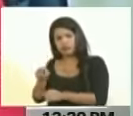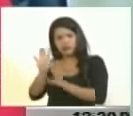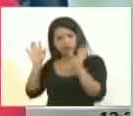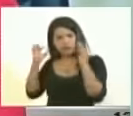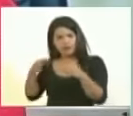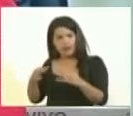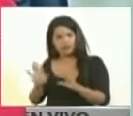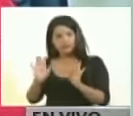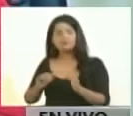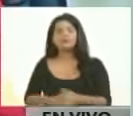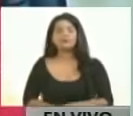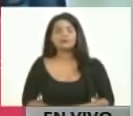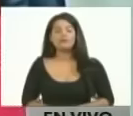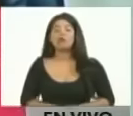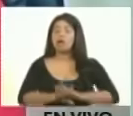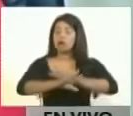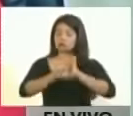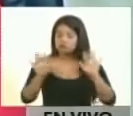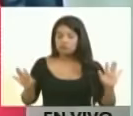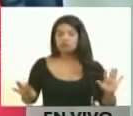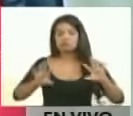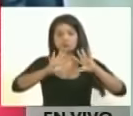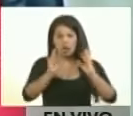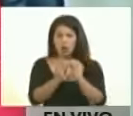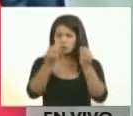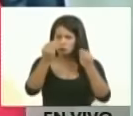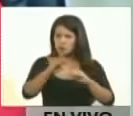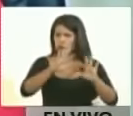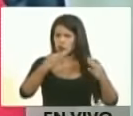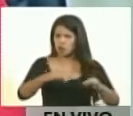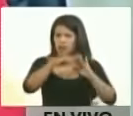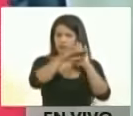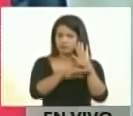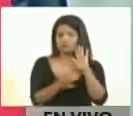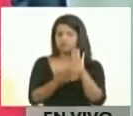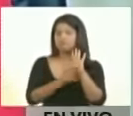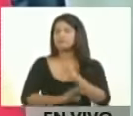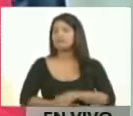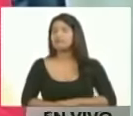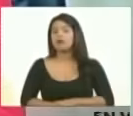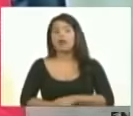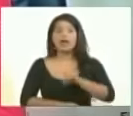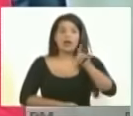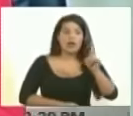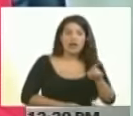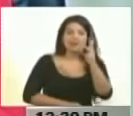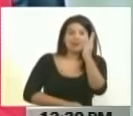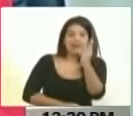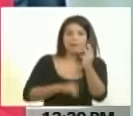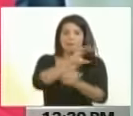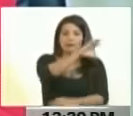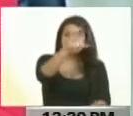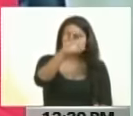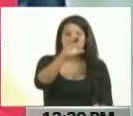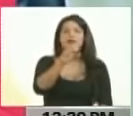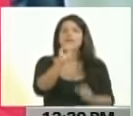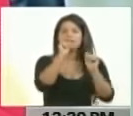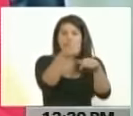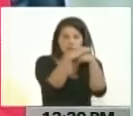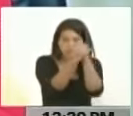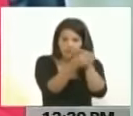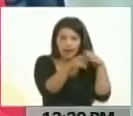de ese momento comienza a confabularse los países de la Triple Alianza para impedir no solamente que